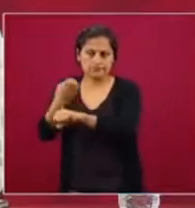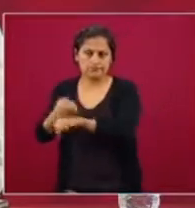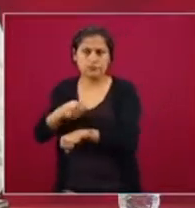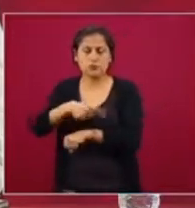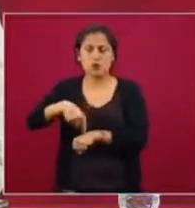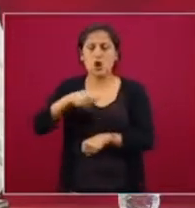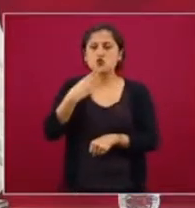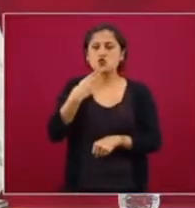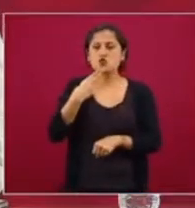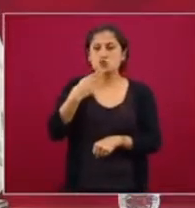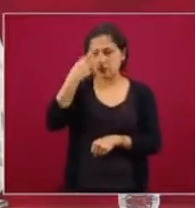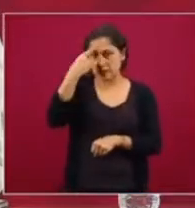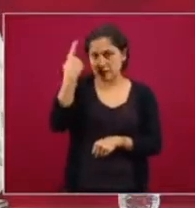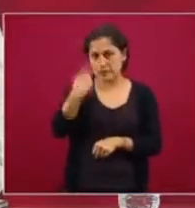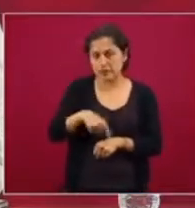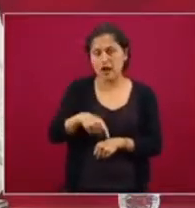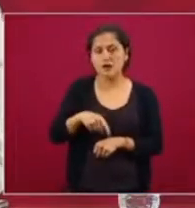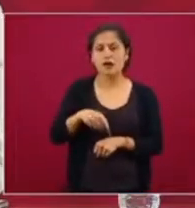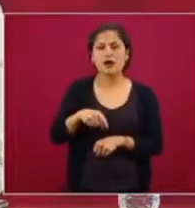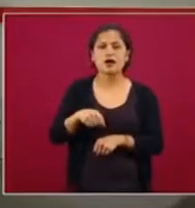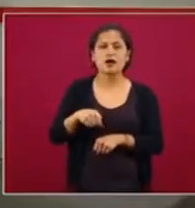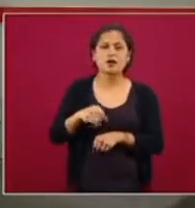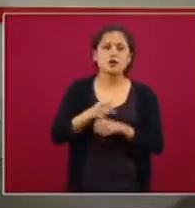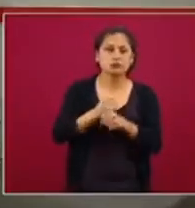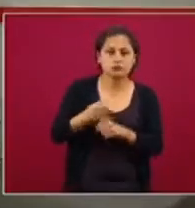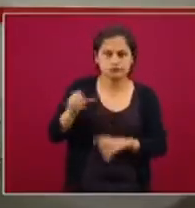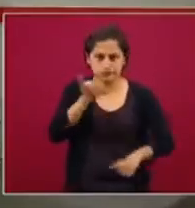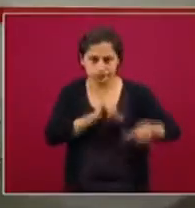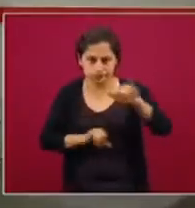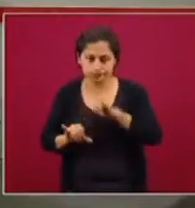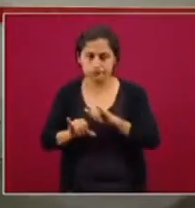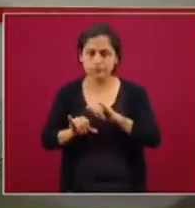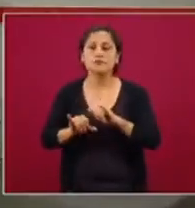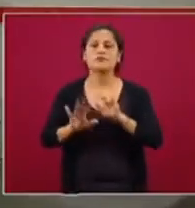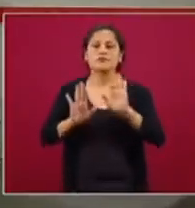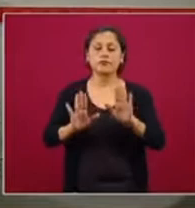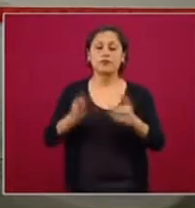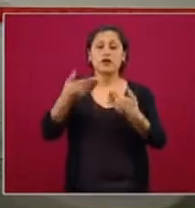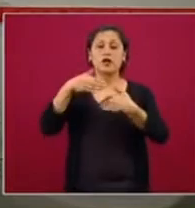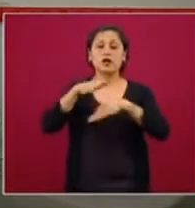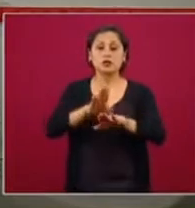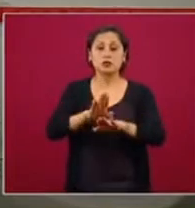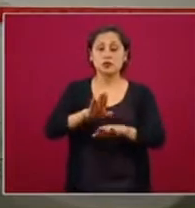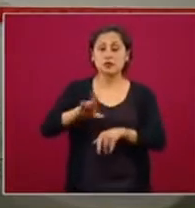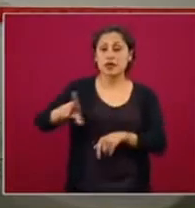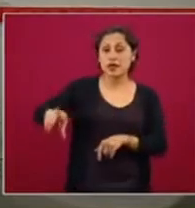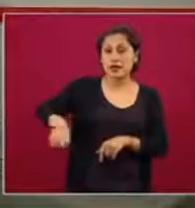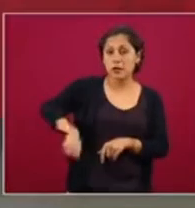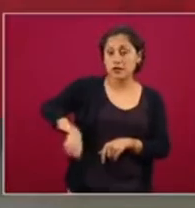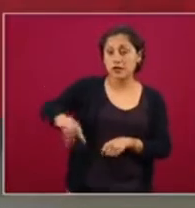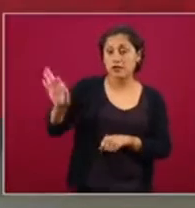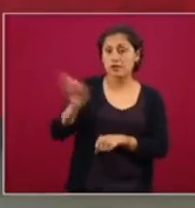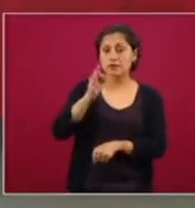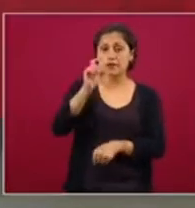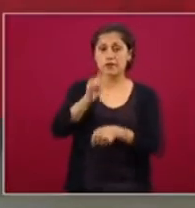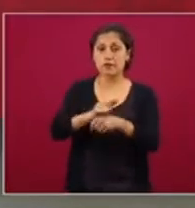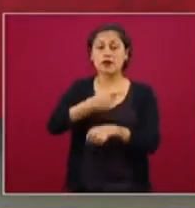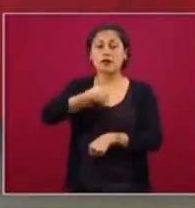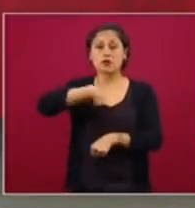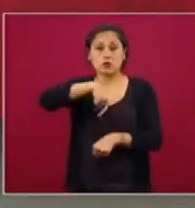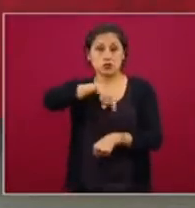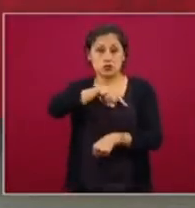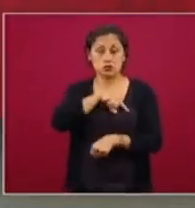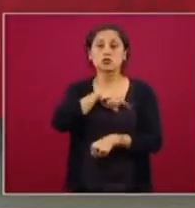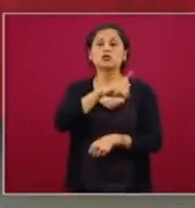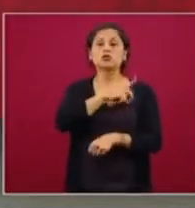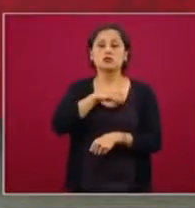personal. En el caso del Gabinete Federal, nos corresponde a nosotros en la Secretaría de Salud estar